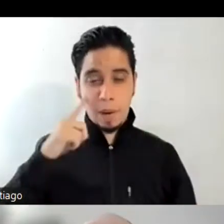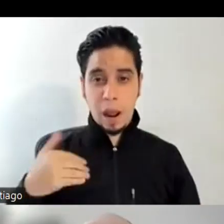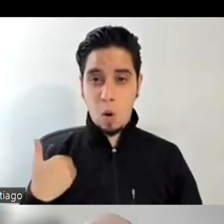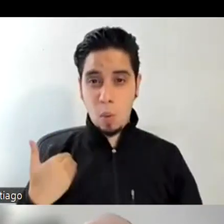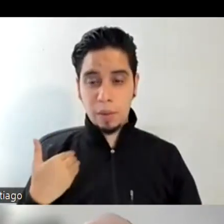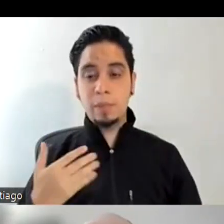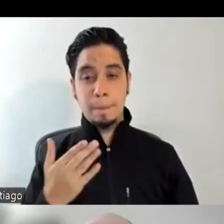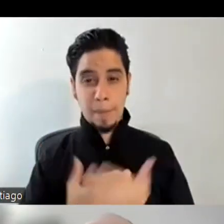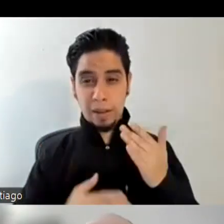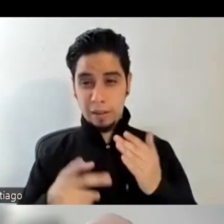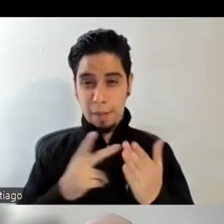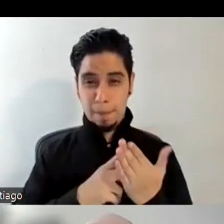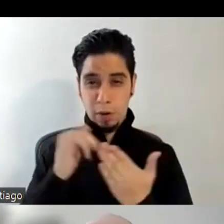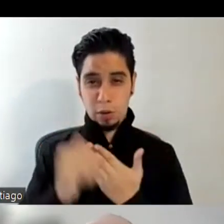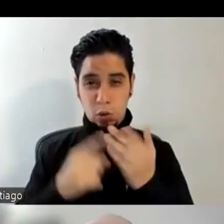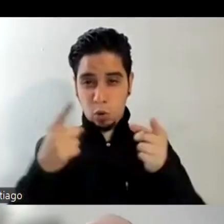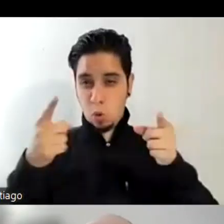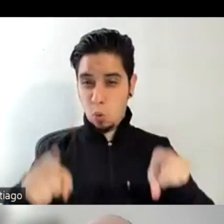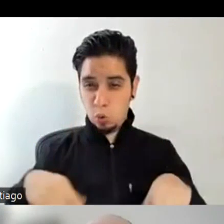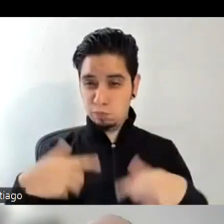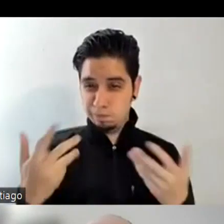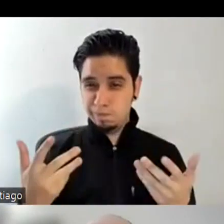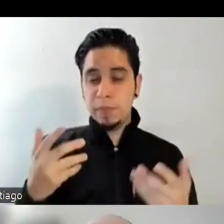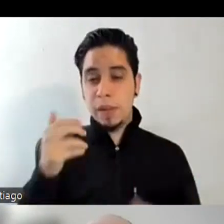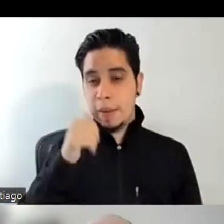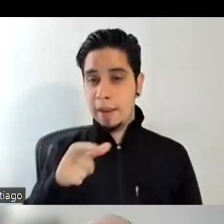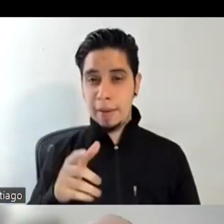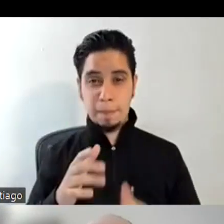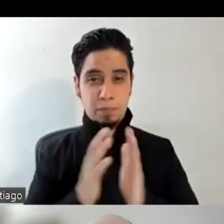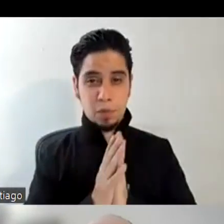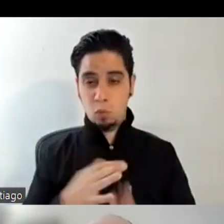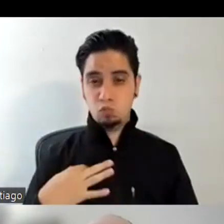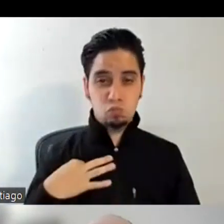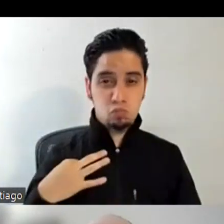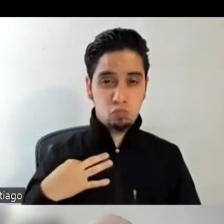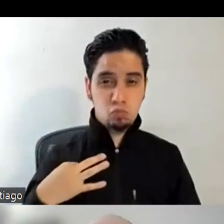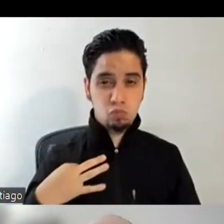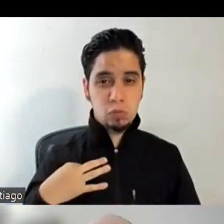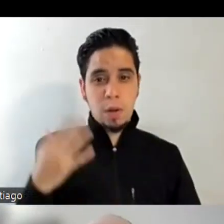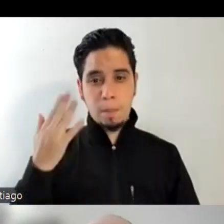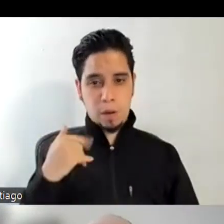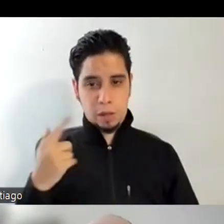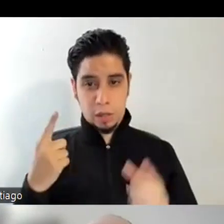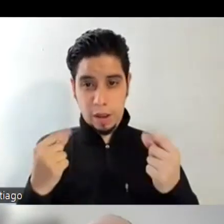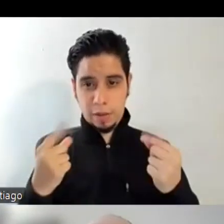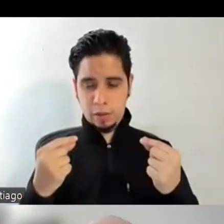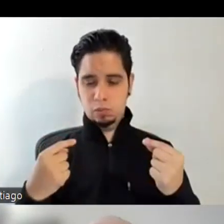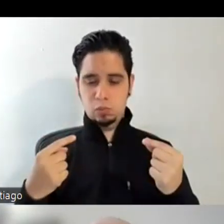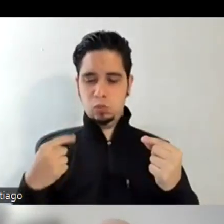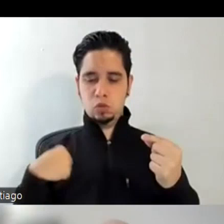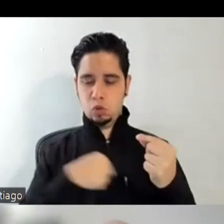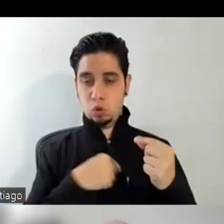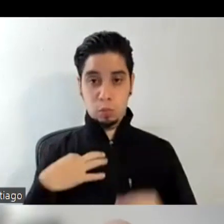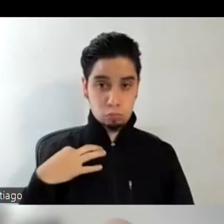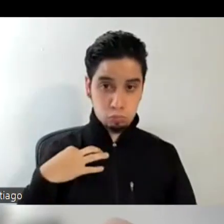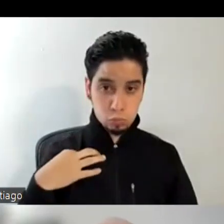proyecto, pues ella pidió como voluntarios porque íbamos a dirigir unas obras nosotros mismos. Okay. O sea,